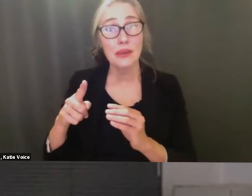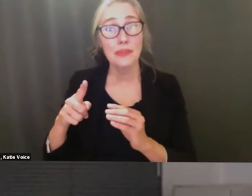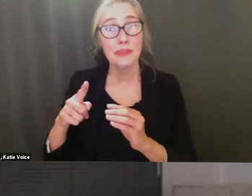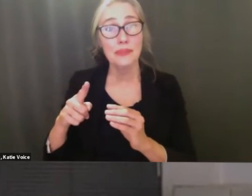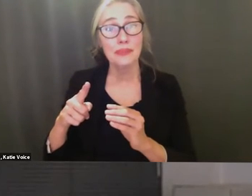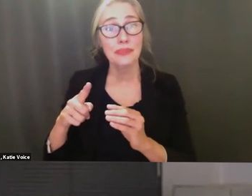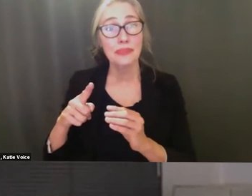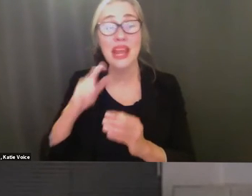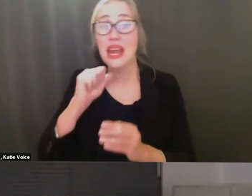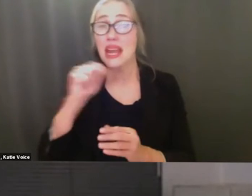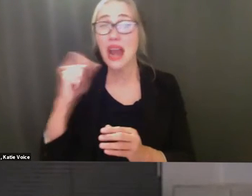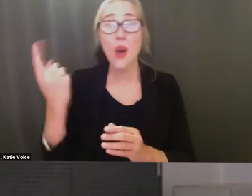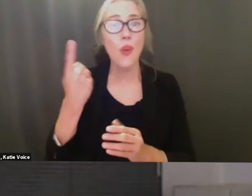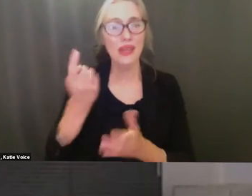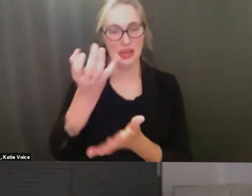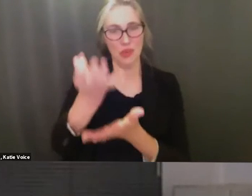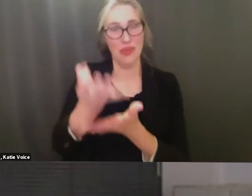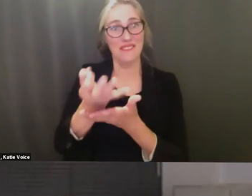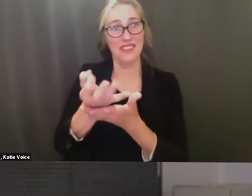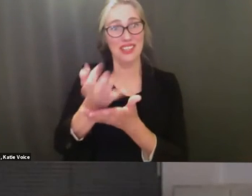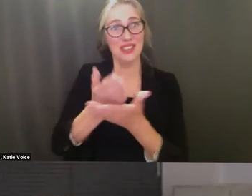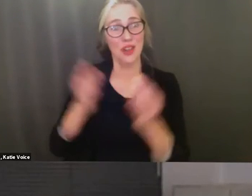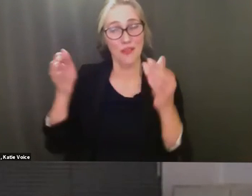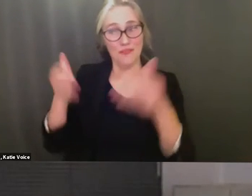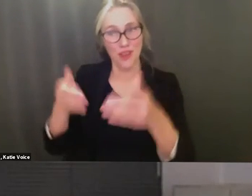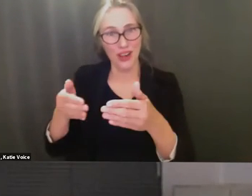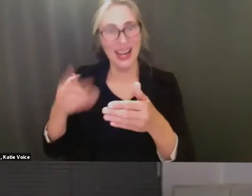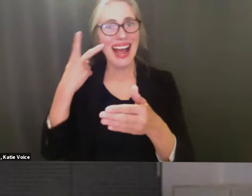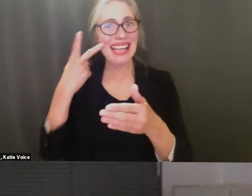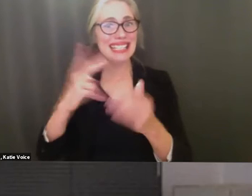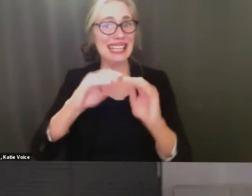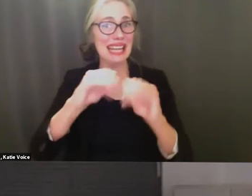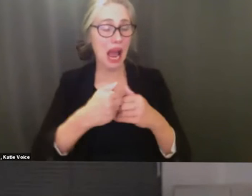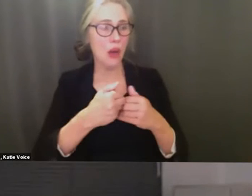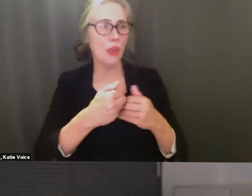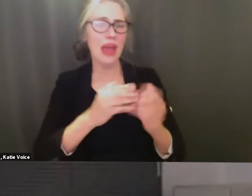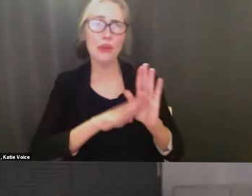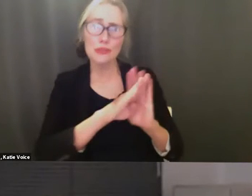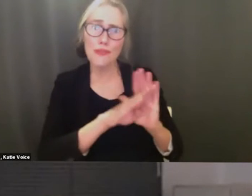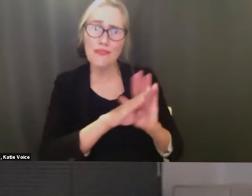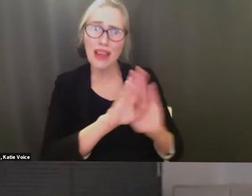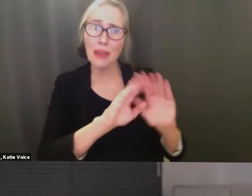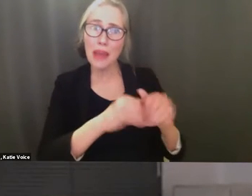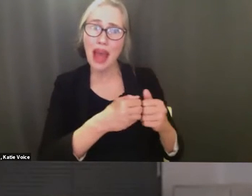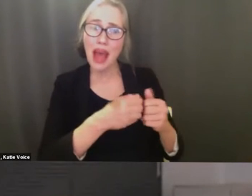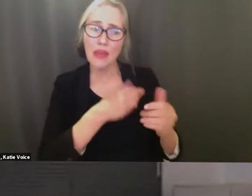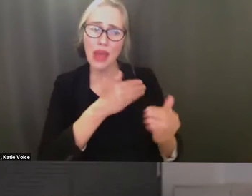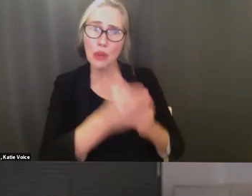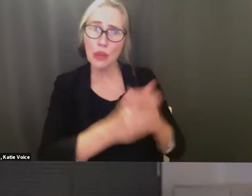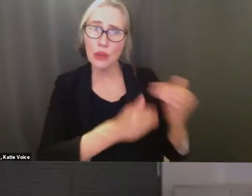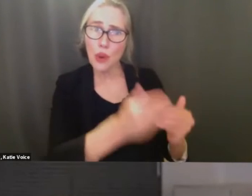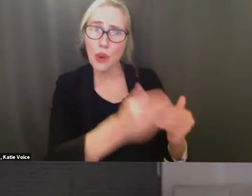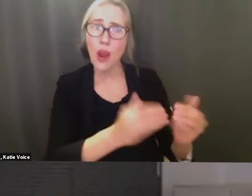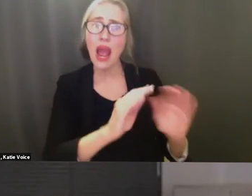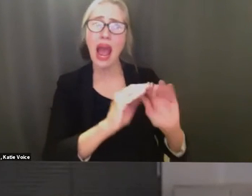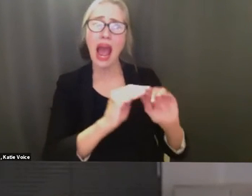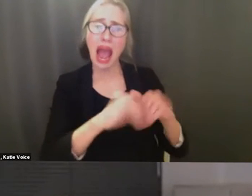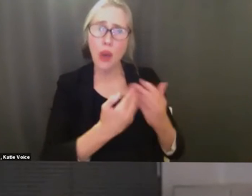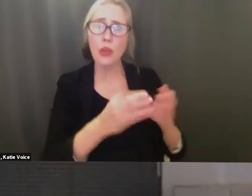adicionalmente al lado fiscal, así que realmente estoy interesada en ver cómo esto se va a desarrollar y cómo esto va a lograrse. Así que